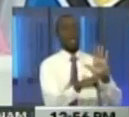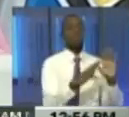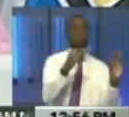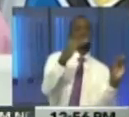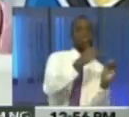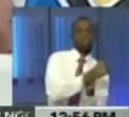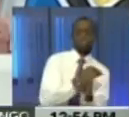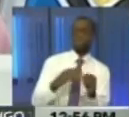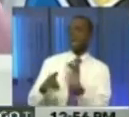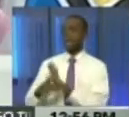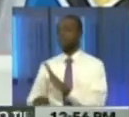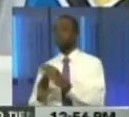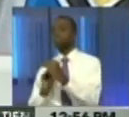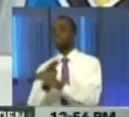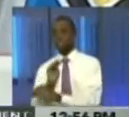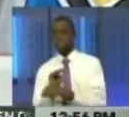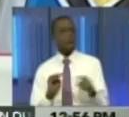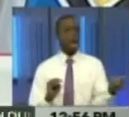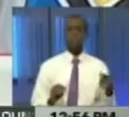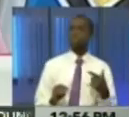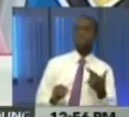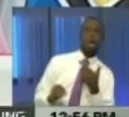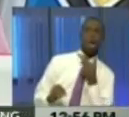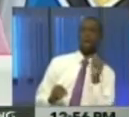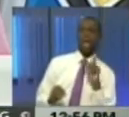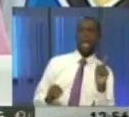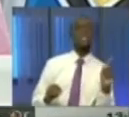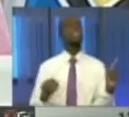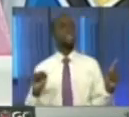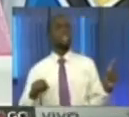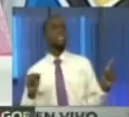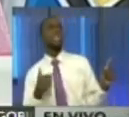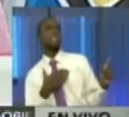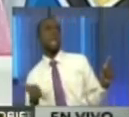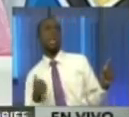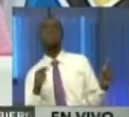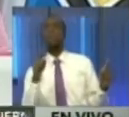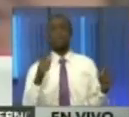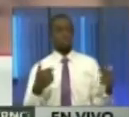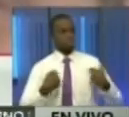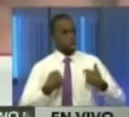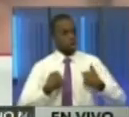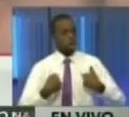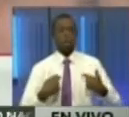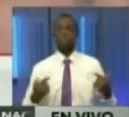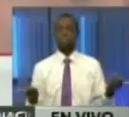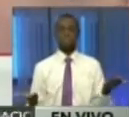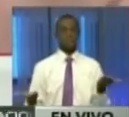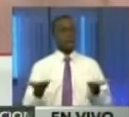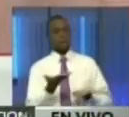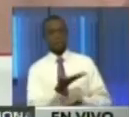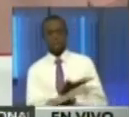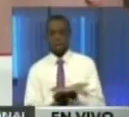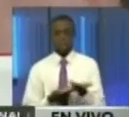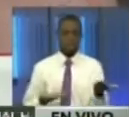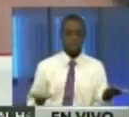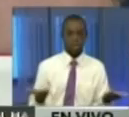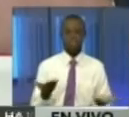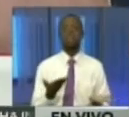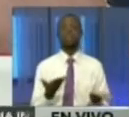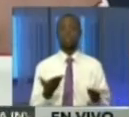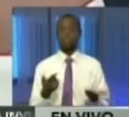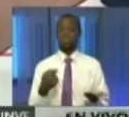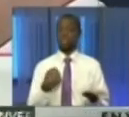obligado. Los que quieren, los que no quieren, del propio funcionario o funcionario que se le quiere revocar. Y además de eso, tiene como